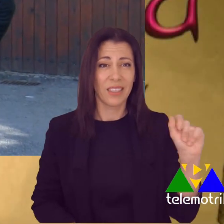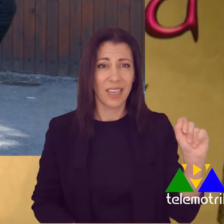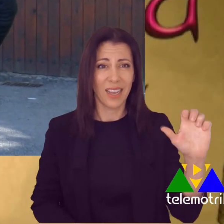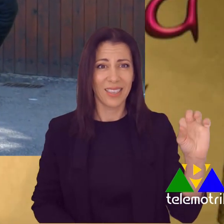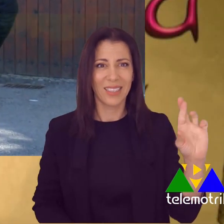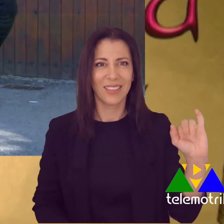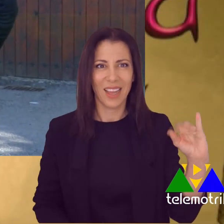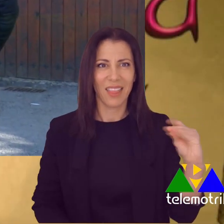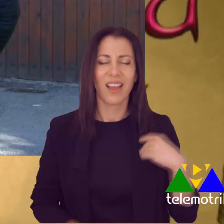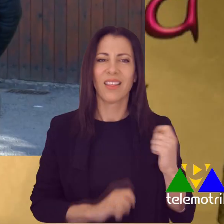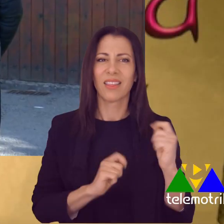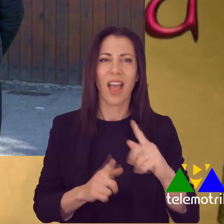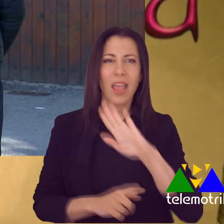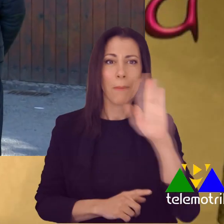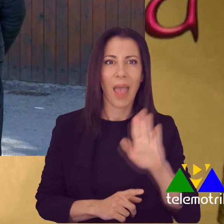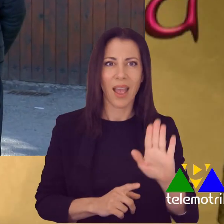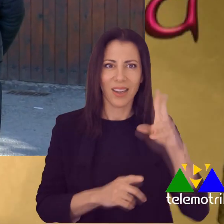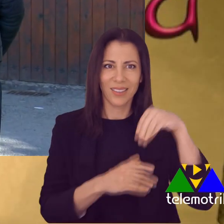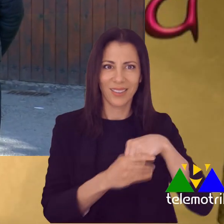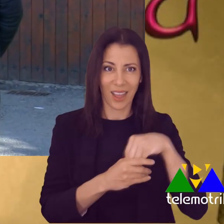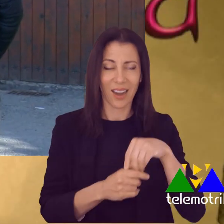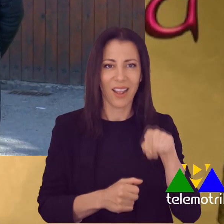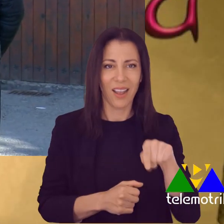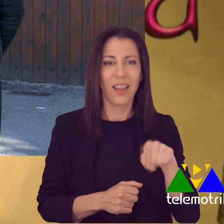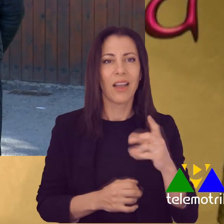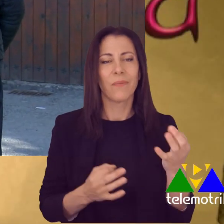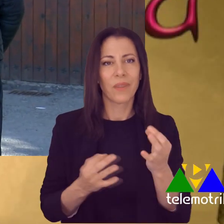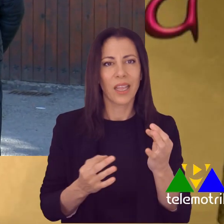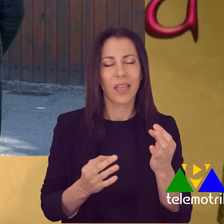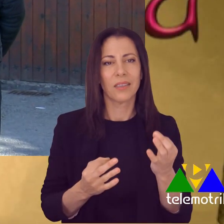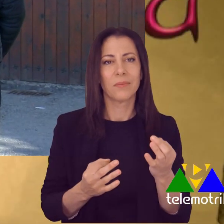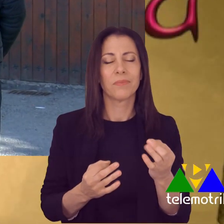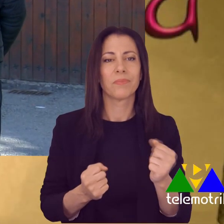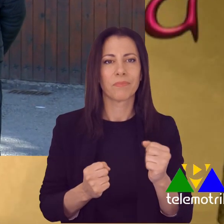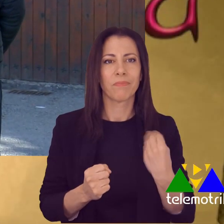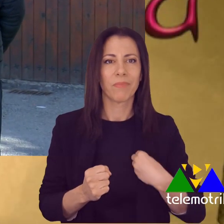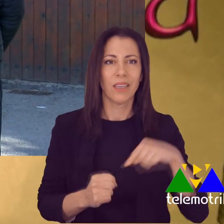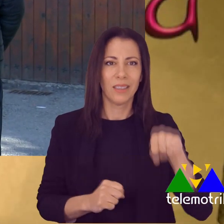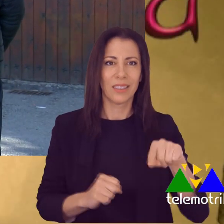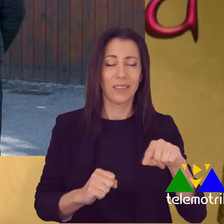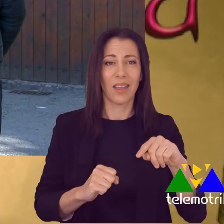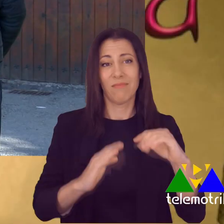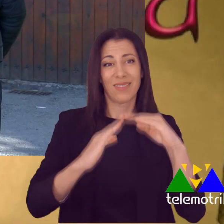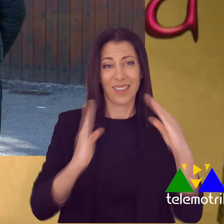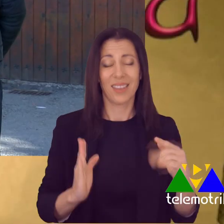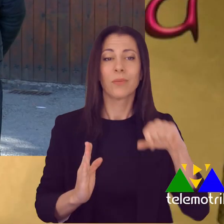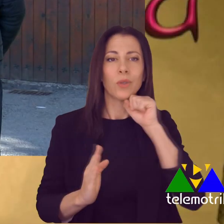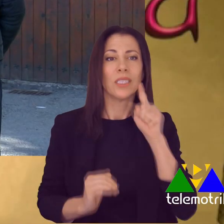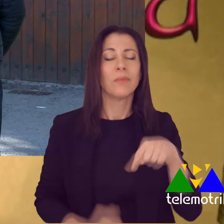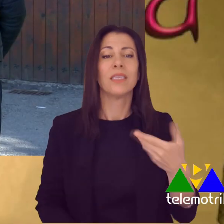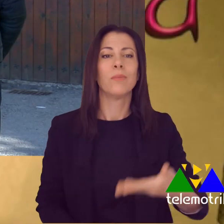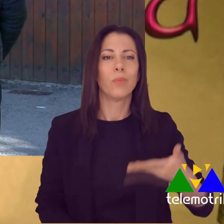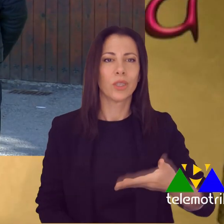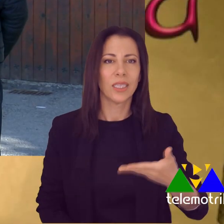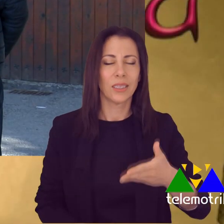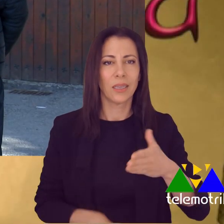unas cuantas imágenes internas e interiores de lo que precisamente ha sido esta hacienda motrileña y la importancia que ha